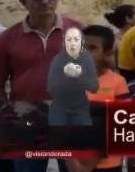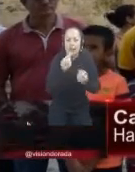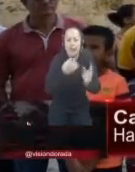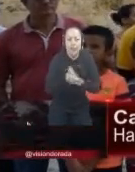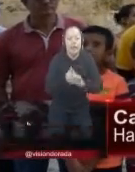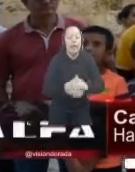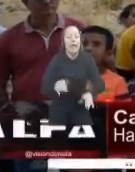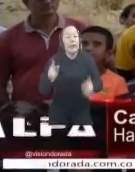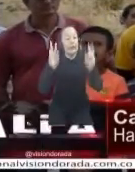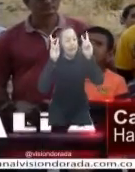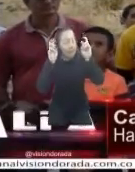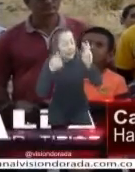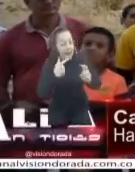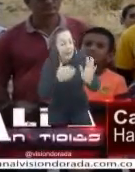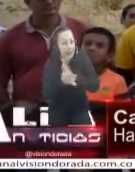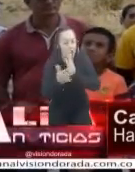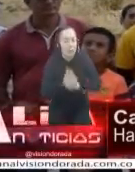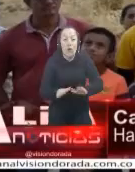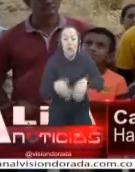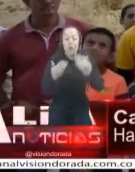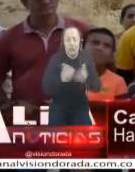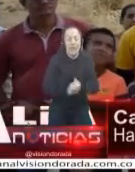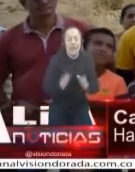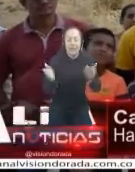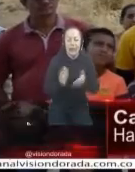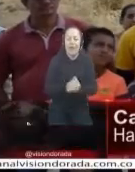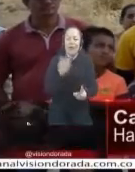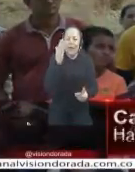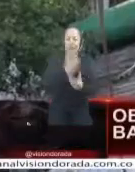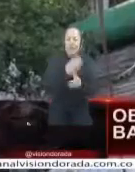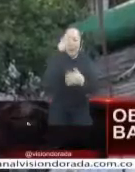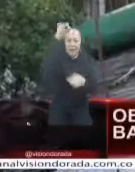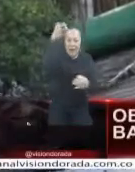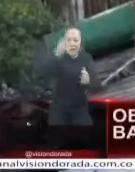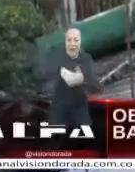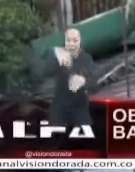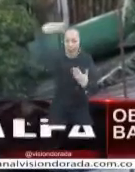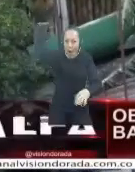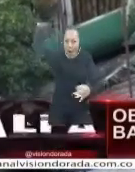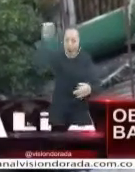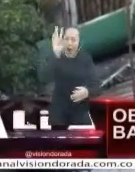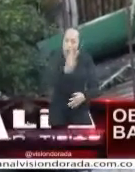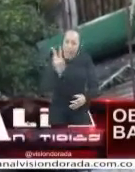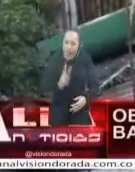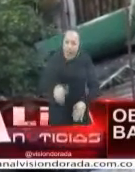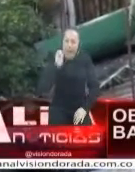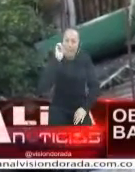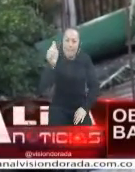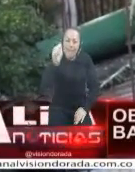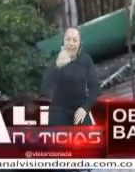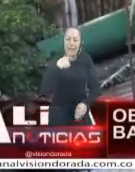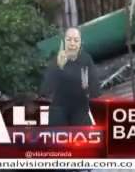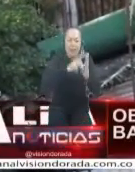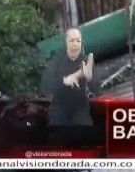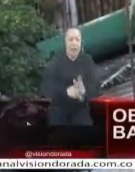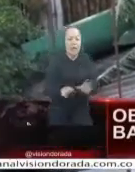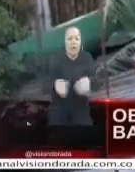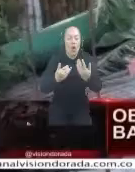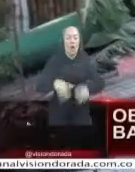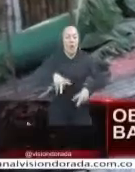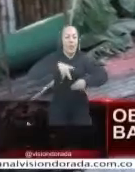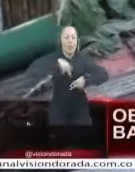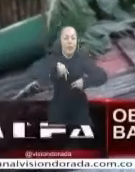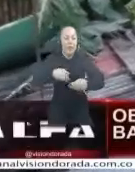que aparentemente, según nuestras escrituras y según las fichas catastrales que ellos están leyendo, parte de nuestra